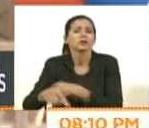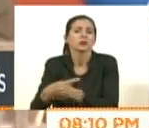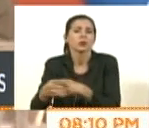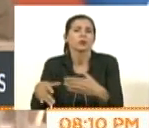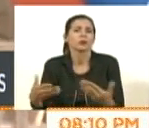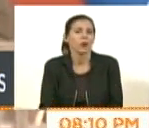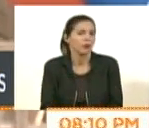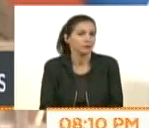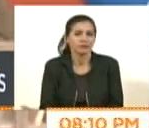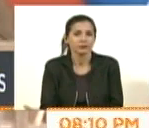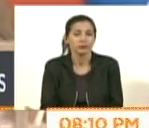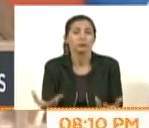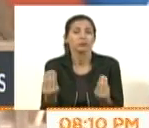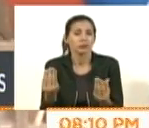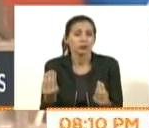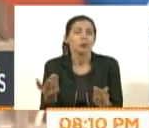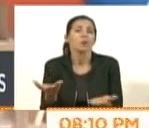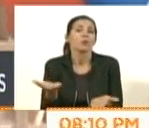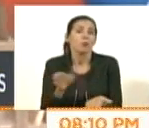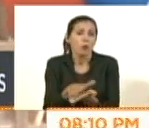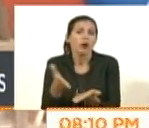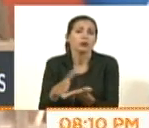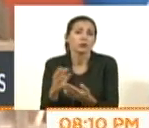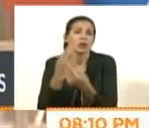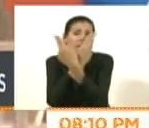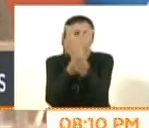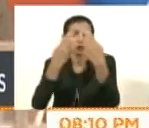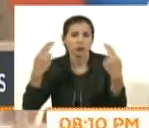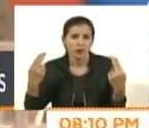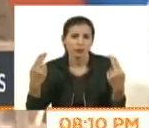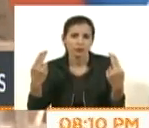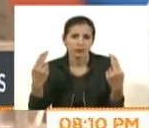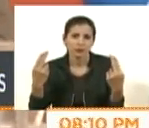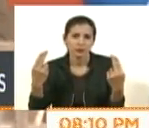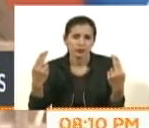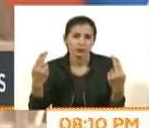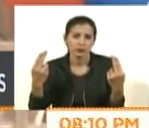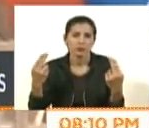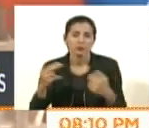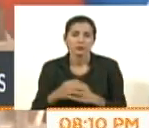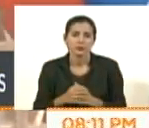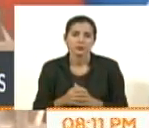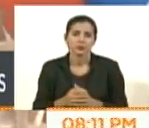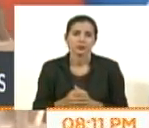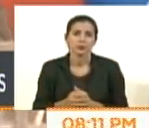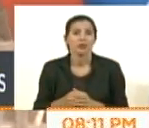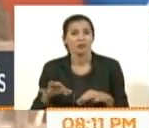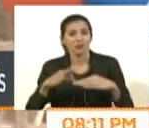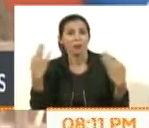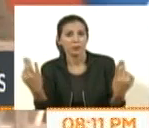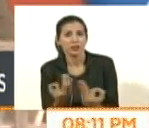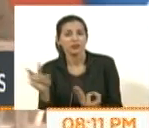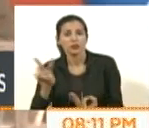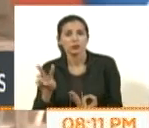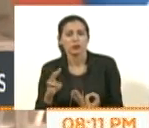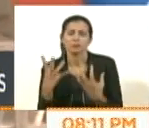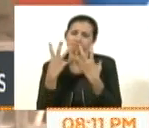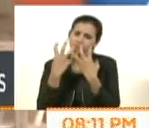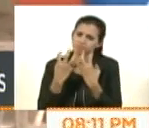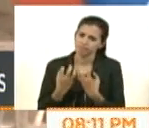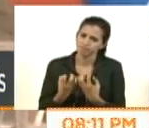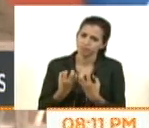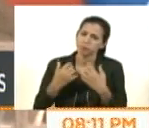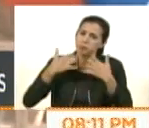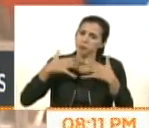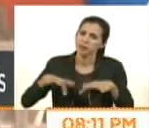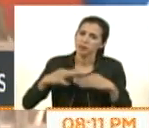la vida de víctimas inocentes nuevamente y han enlutado a familias venezolanas. Tal